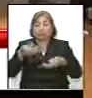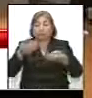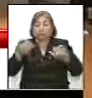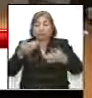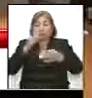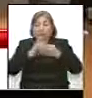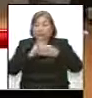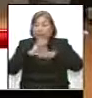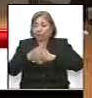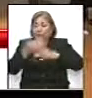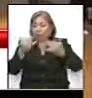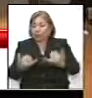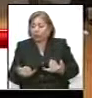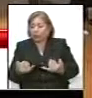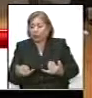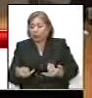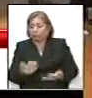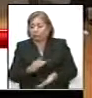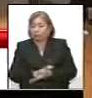ingresado